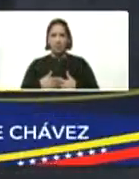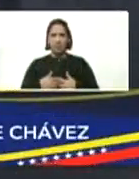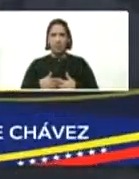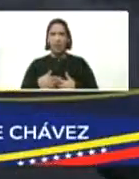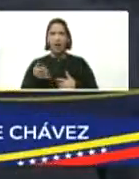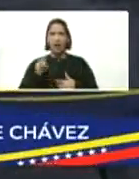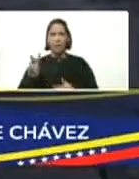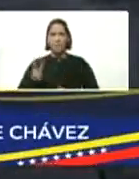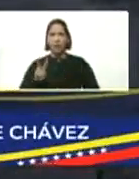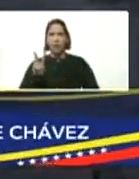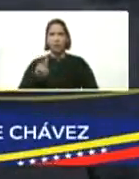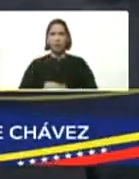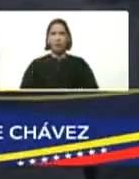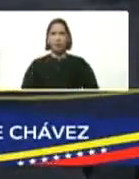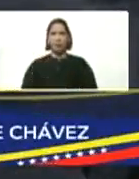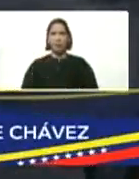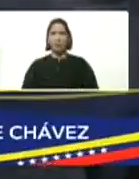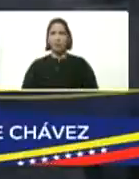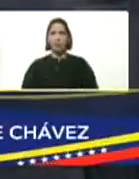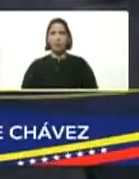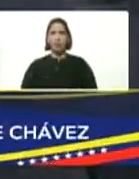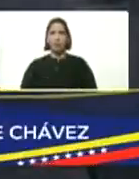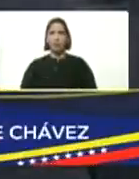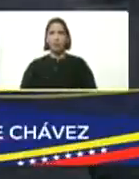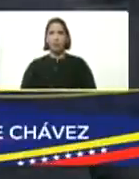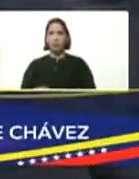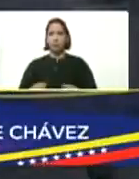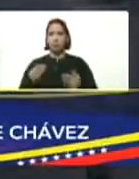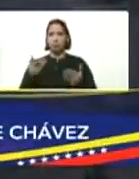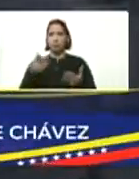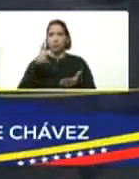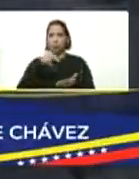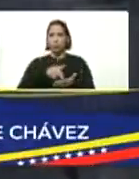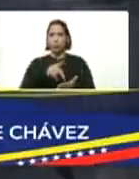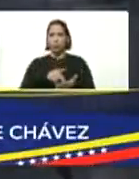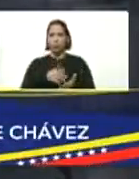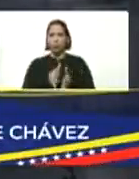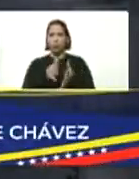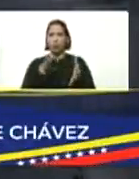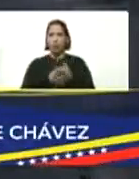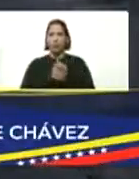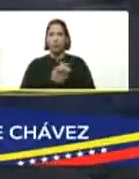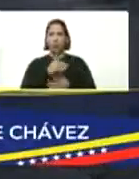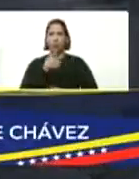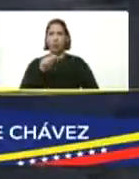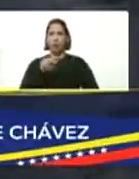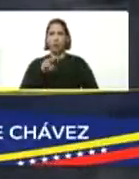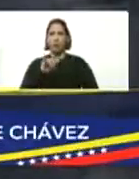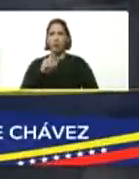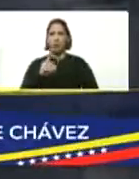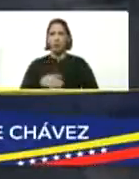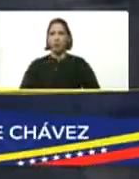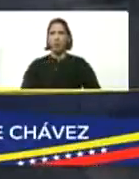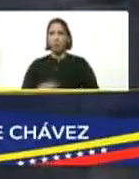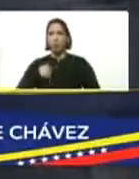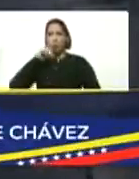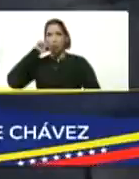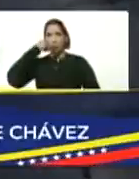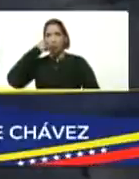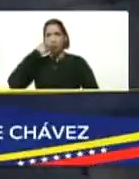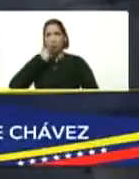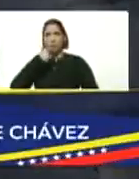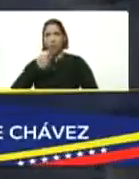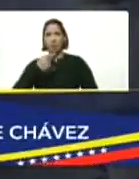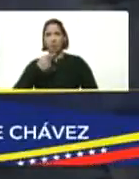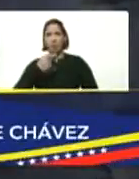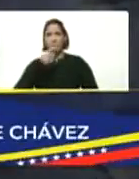Valle, que nos presentó ese gigante también, gran amigo David Nieves, yo me acuerdo que le dije,